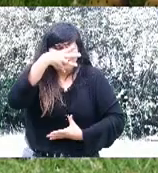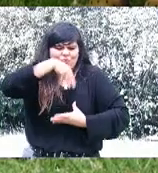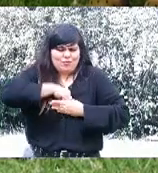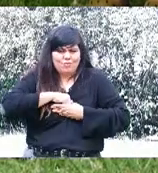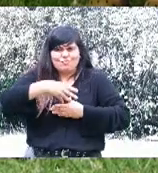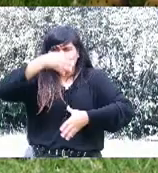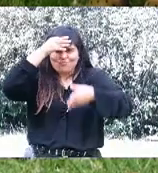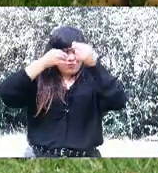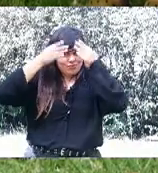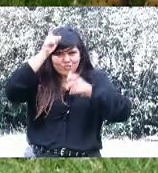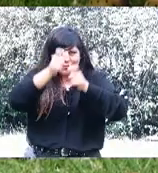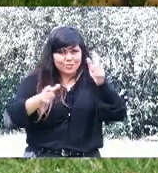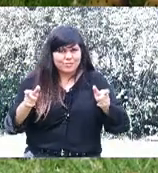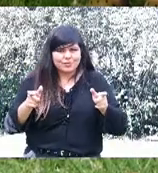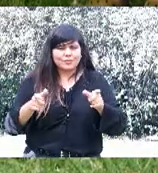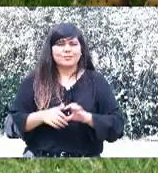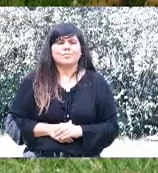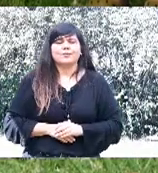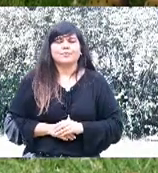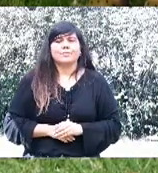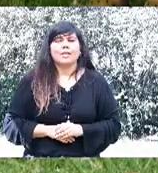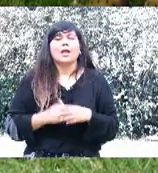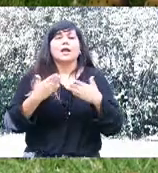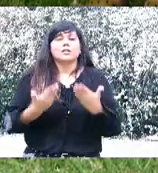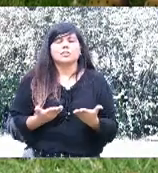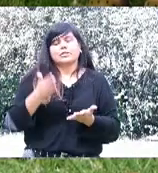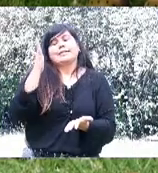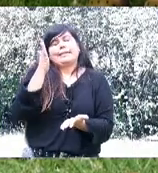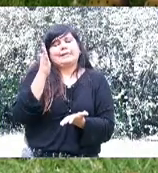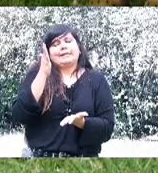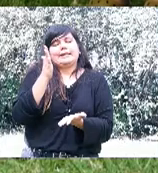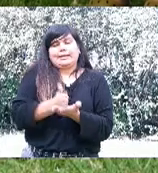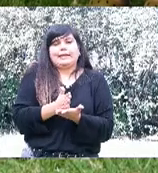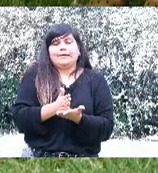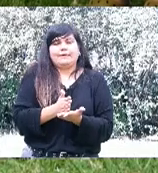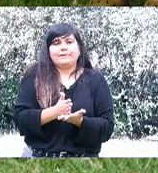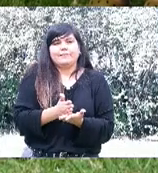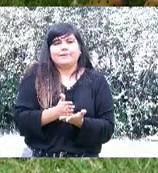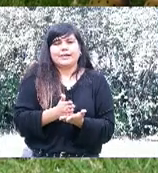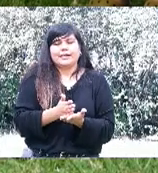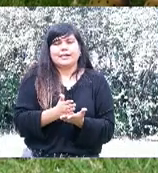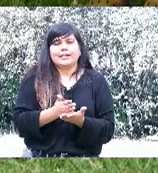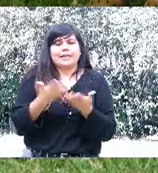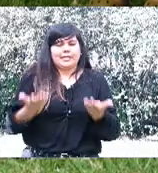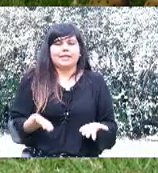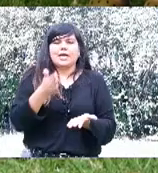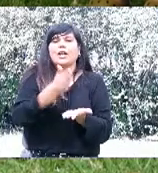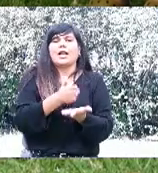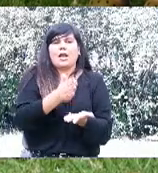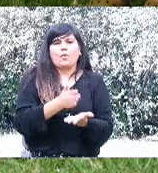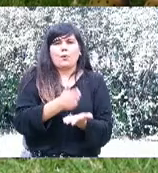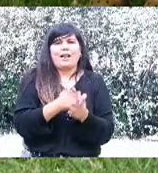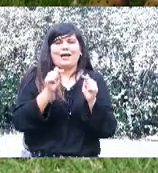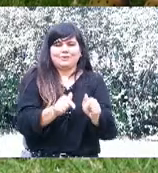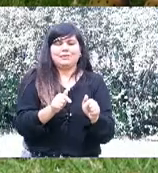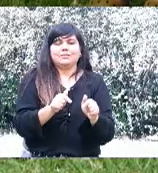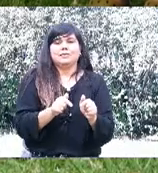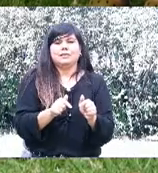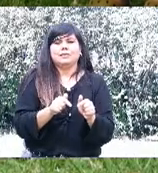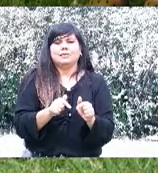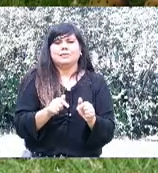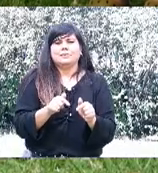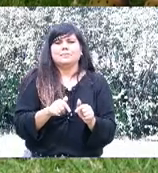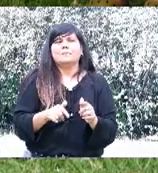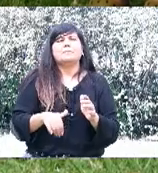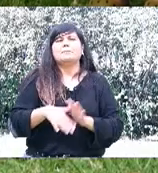eso no eh Por lo tanto tiene que estar en en el en en las escuelas no Y sobre todo de la